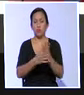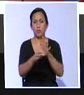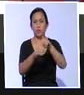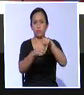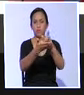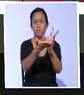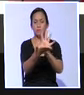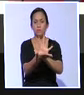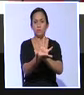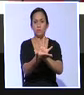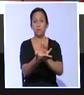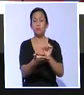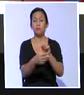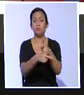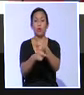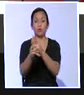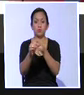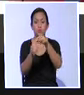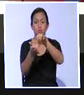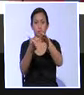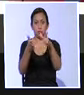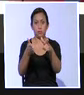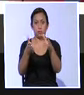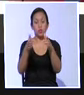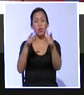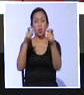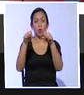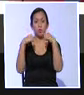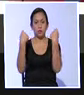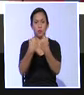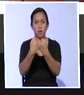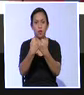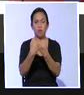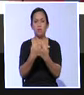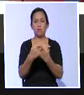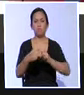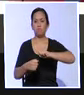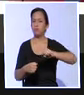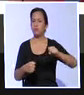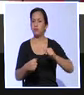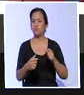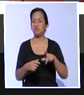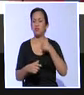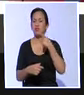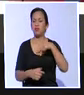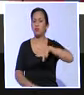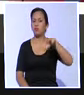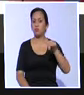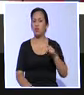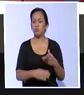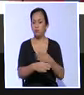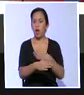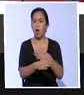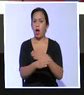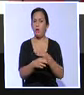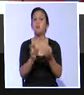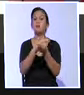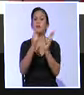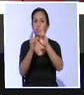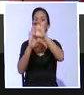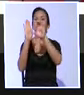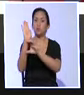asamblea nacional desde el consejo de participación ciudadana y control social se niega dicha posibilidad sin antes lograr cambios en la